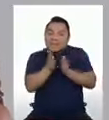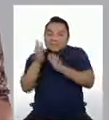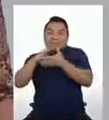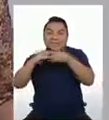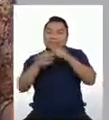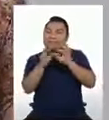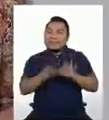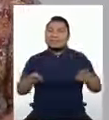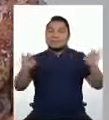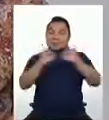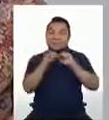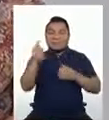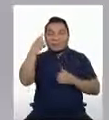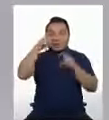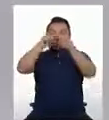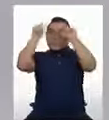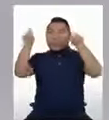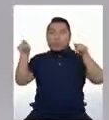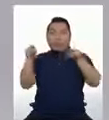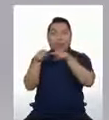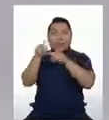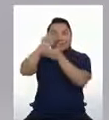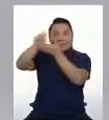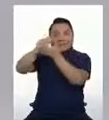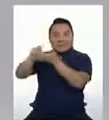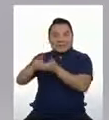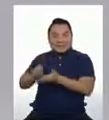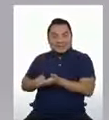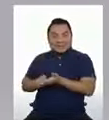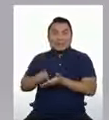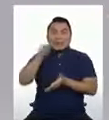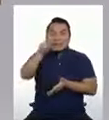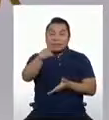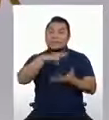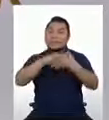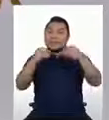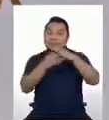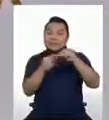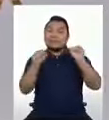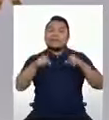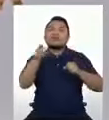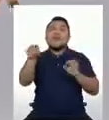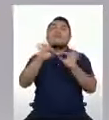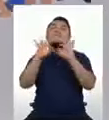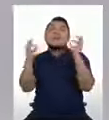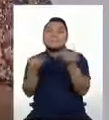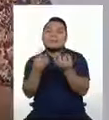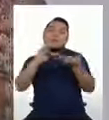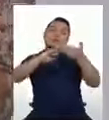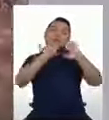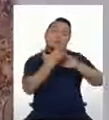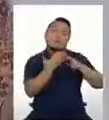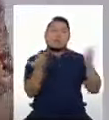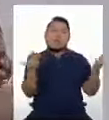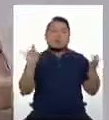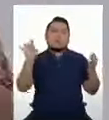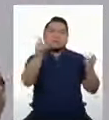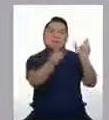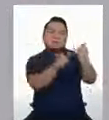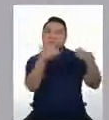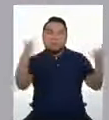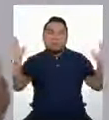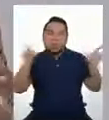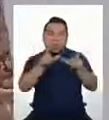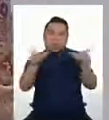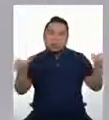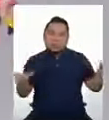que registraste en el cuadro. Recuerda que esta historia permitirá a tu familia y comunidad, o quizás a otras personas